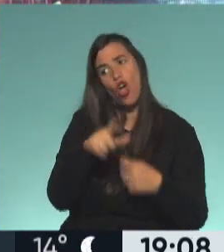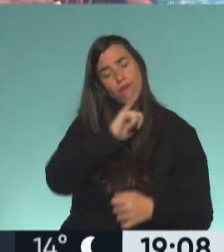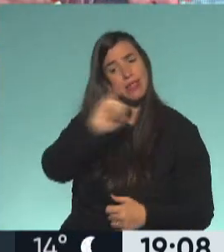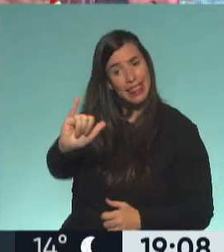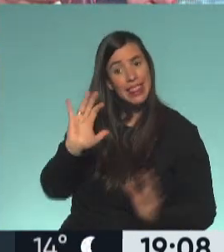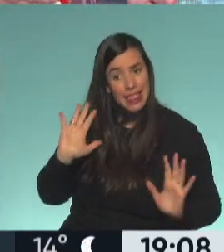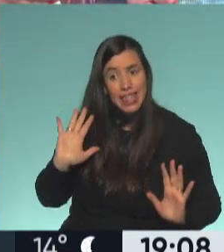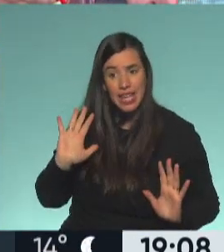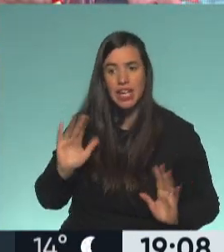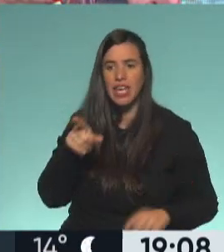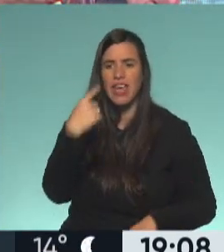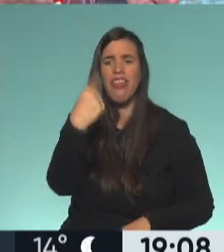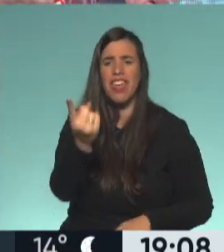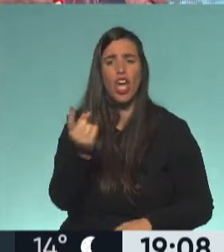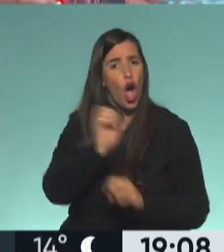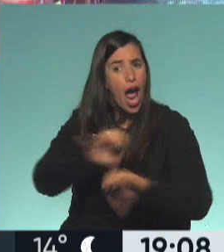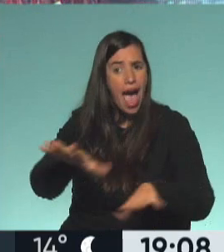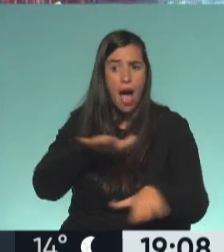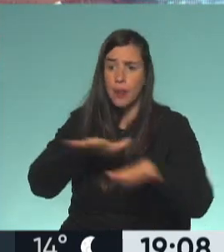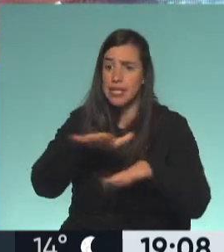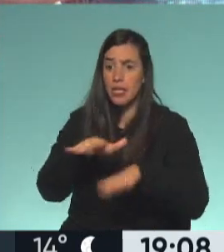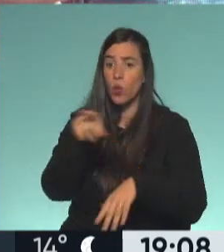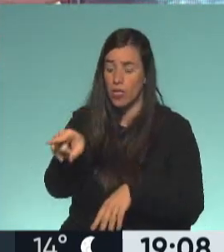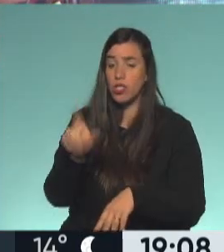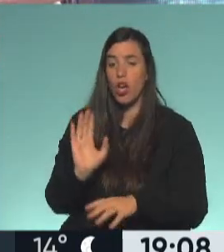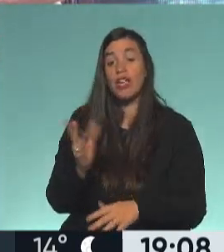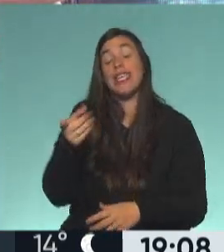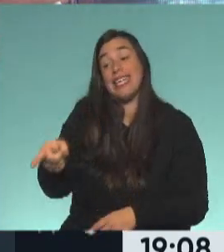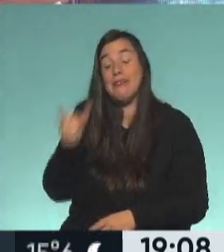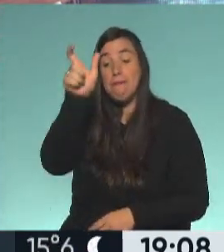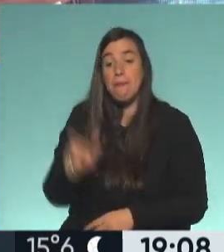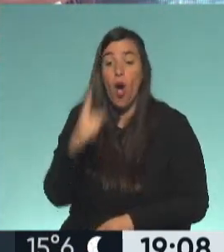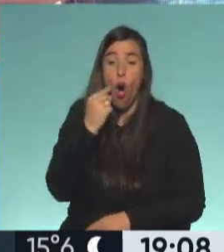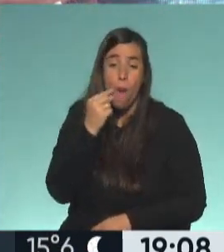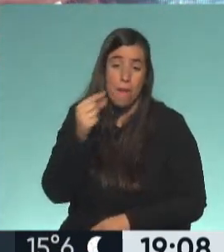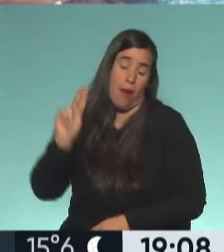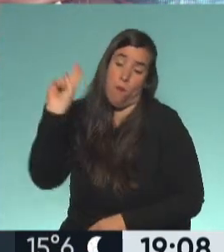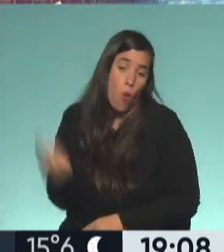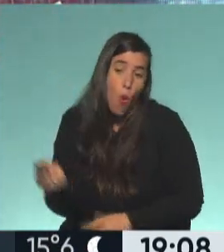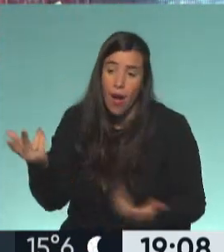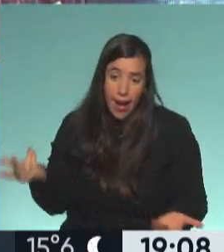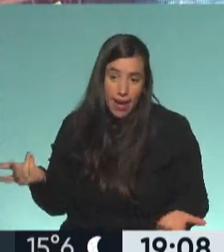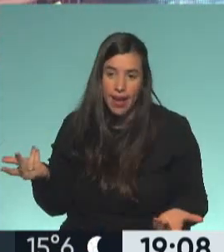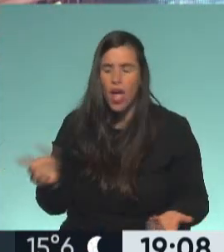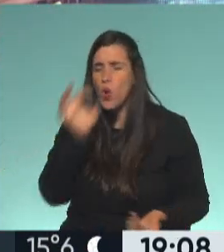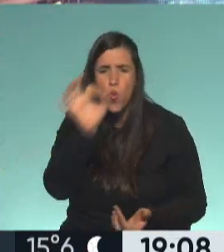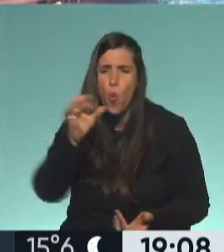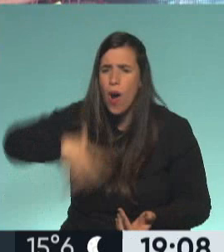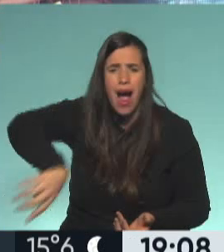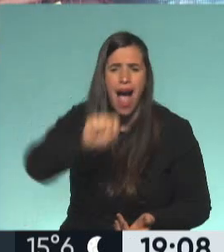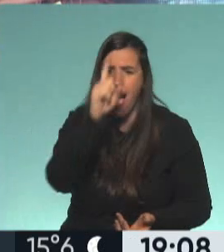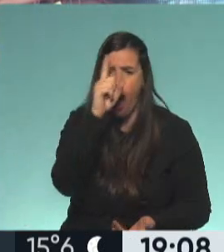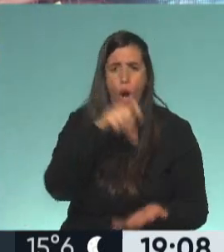situación, de la gravedad del caso, y él finalmente muere en la celda, es decir, que nunca es